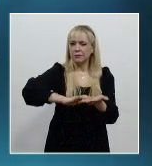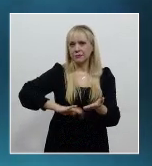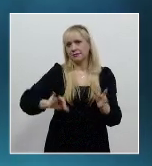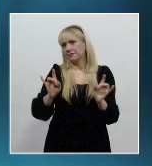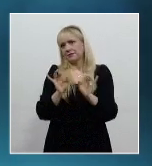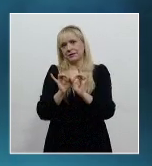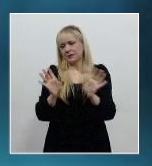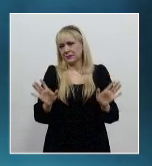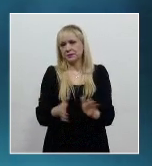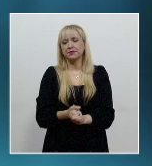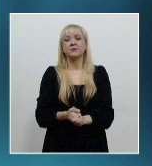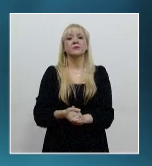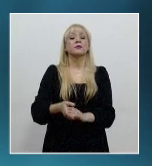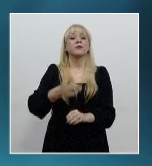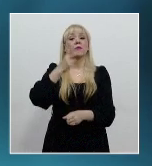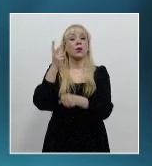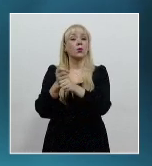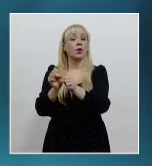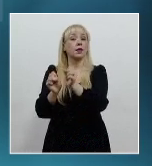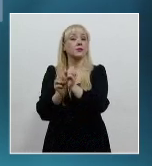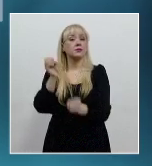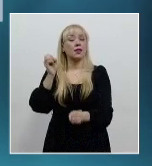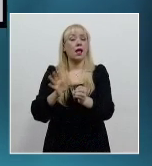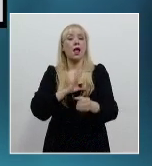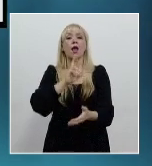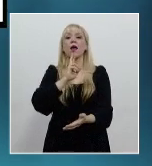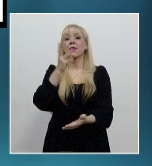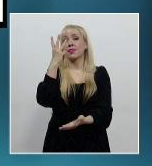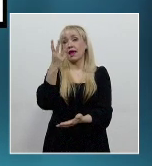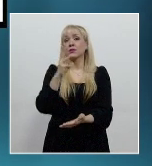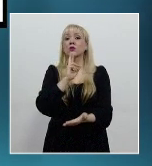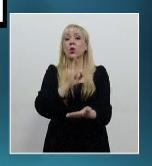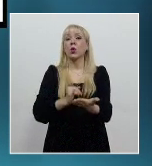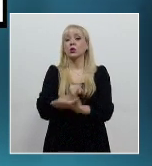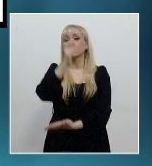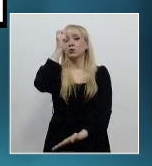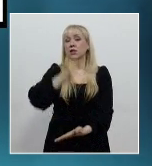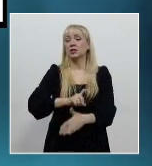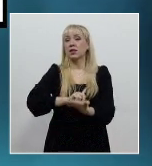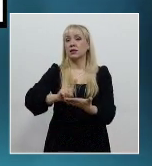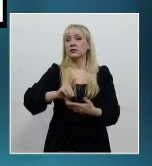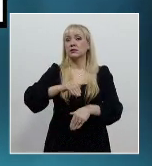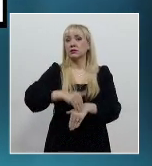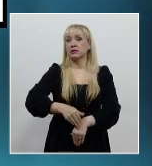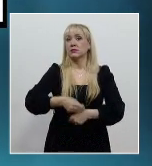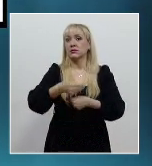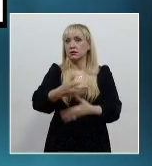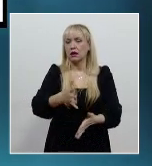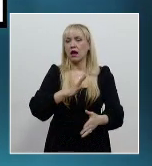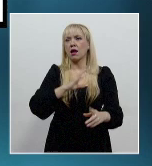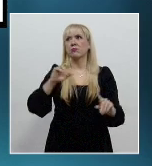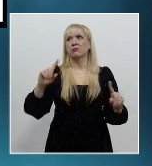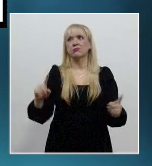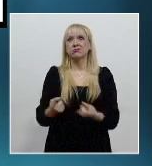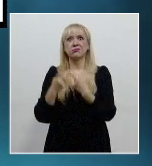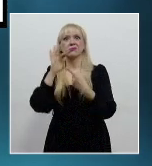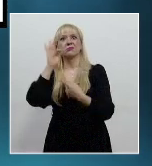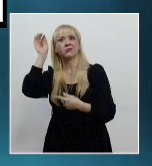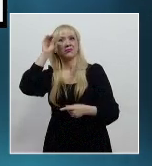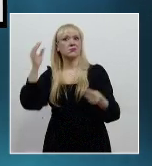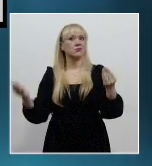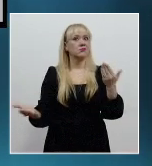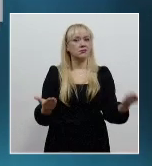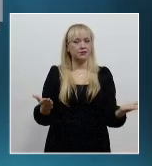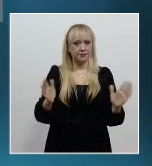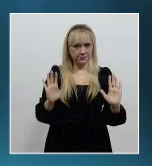publicaron 3 jurisprudencias en las que define a qué órgano corresponde resolver una contradicción de criterios. Una más en la